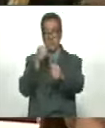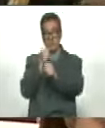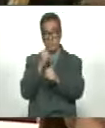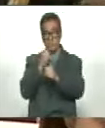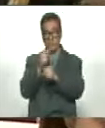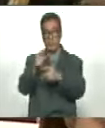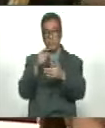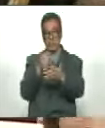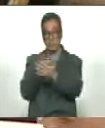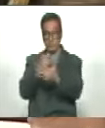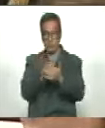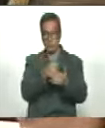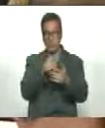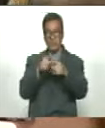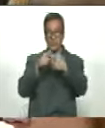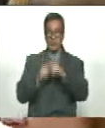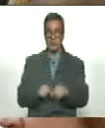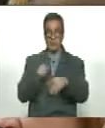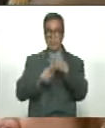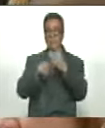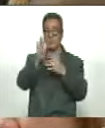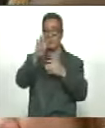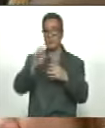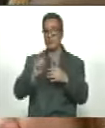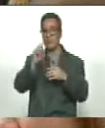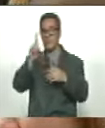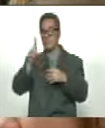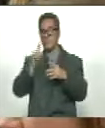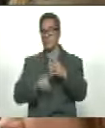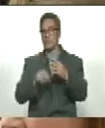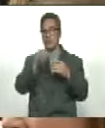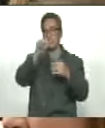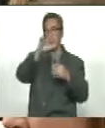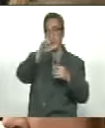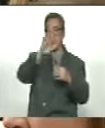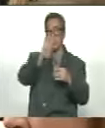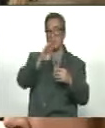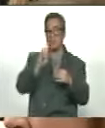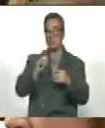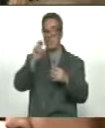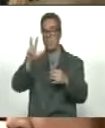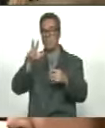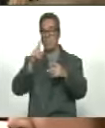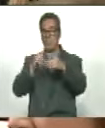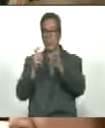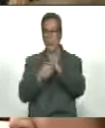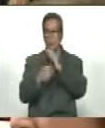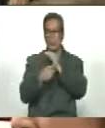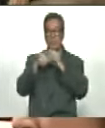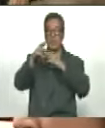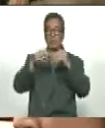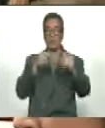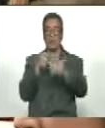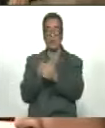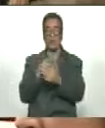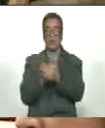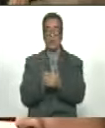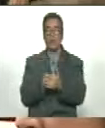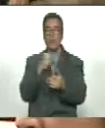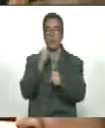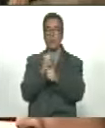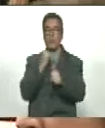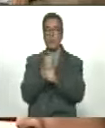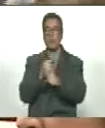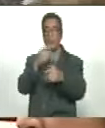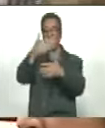presupuesto, allí está, porque hablan de la 401, pero yo puedo hablar de la 403. Para los que manejan técnicamente, estamos hablando de las partidas